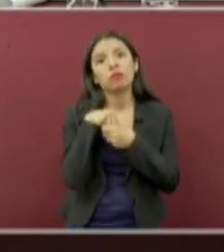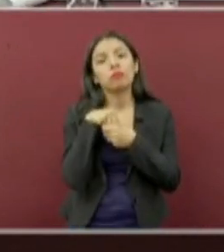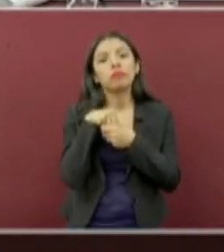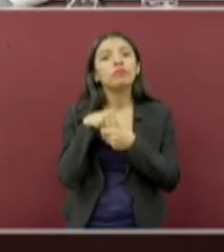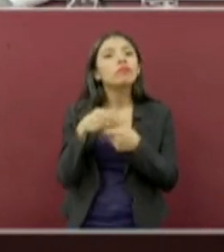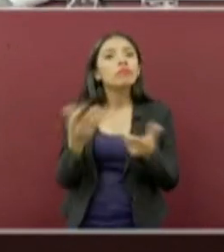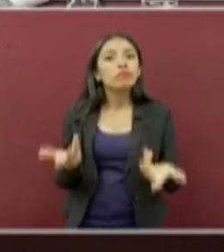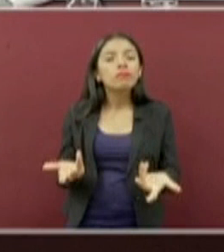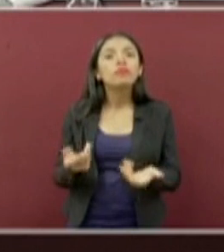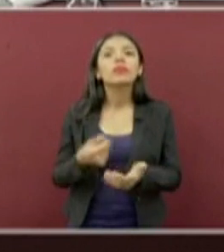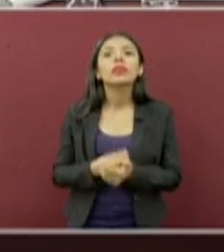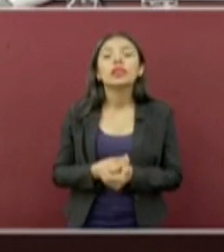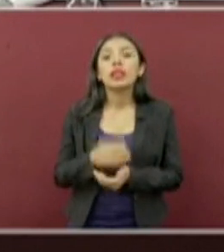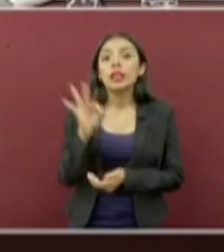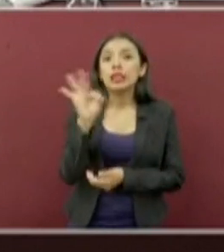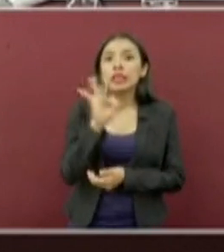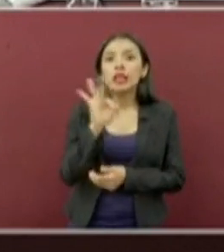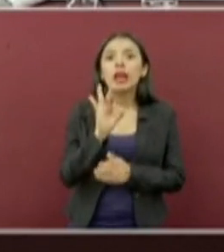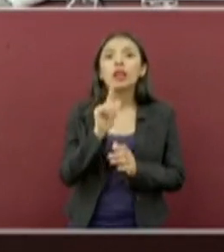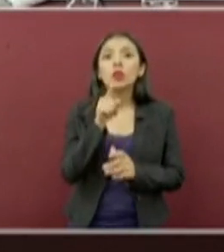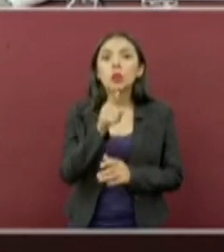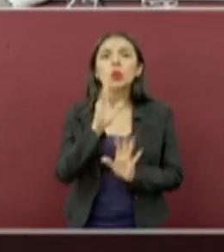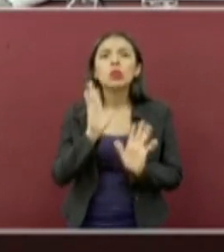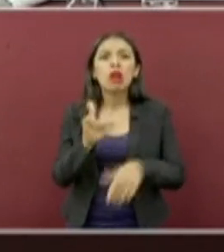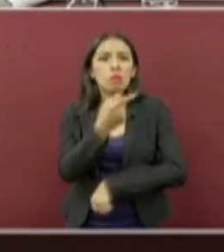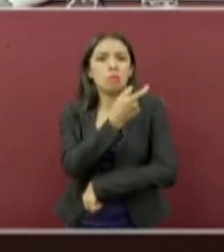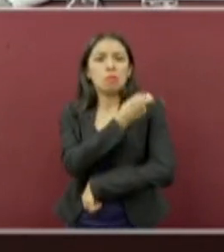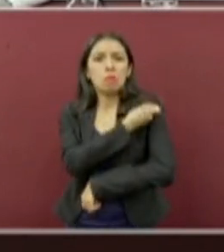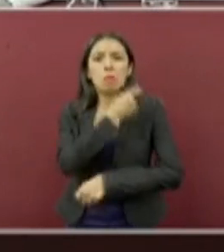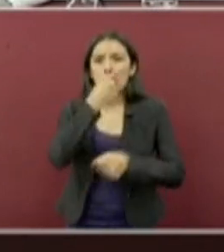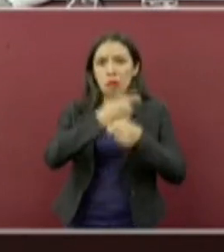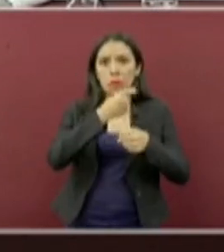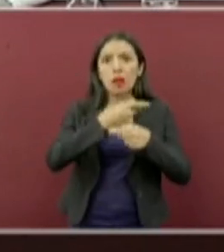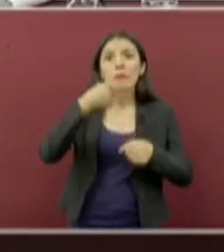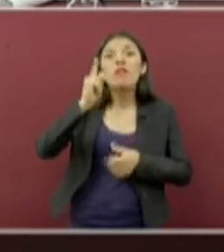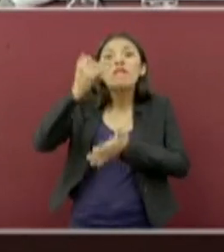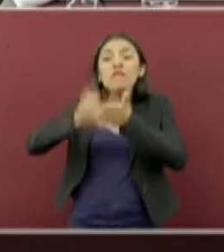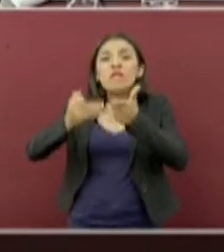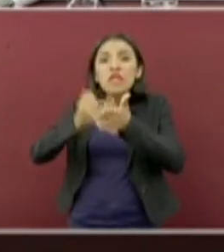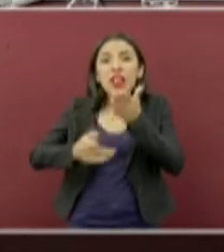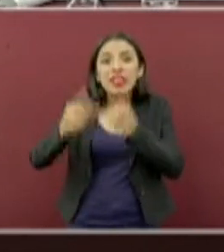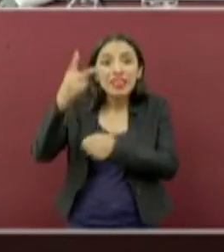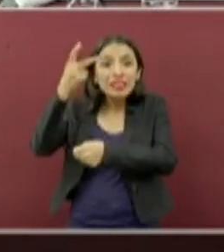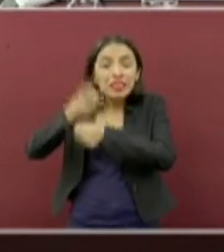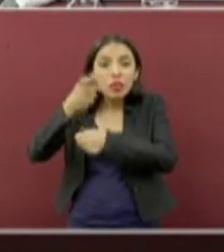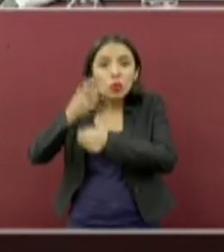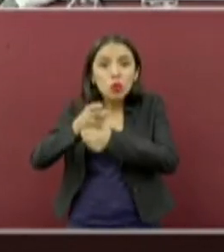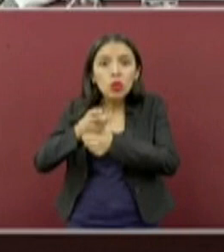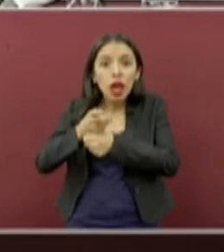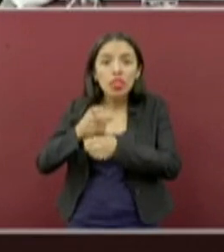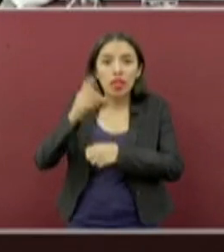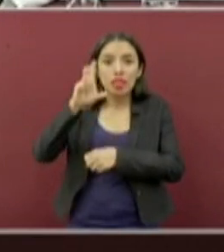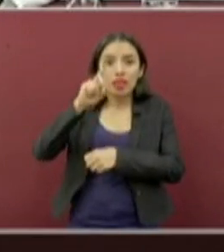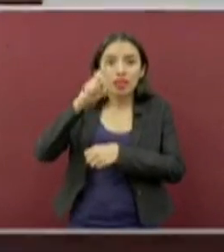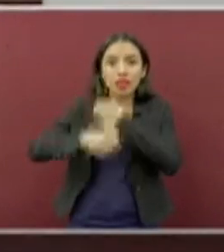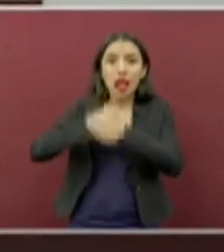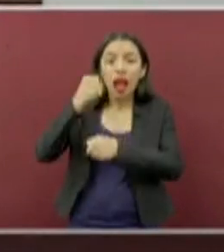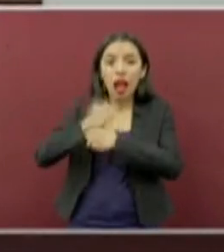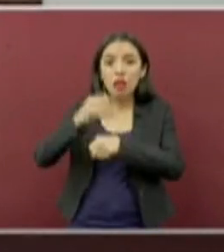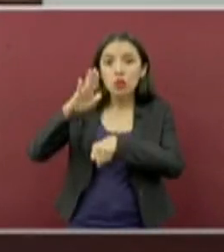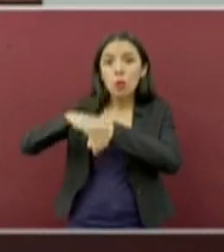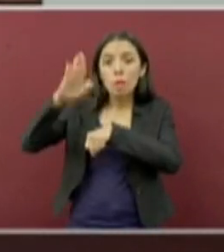Si aún tienen pendiente segunda dosis de 30 y más, consulten